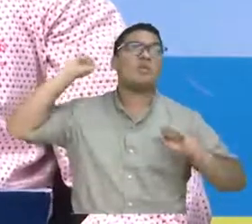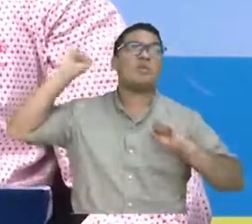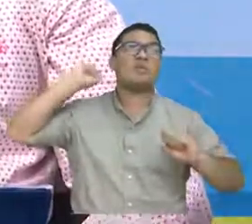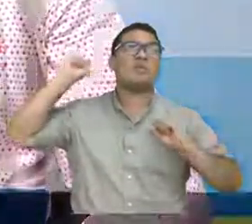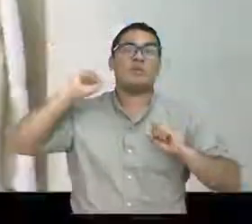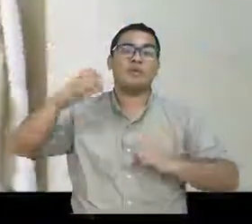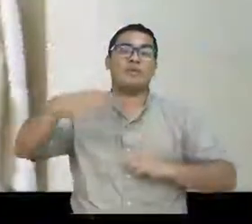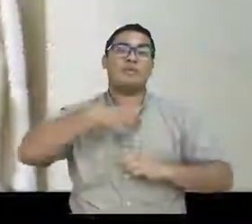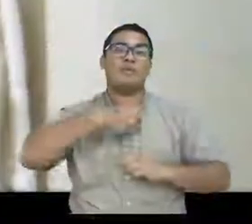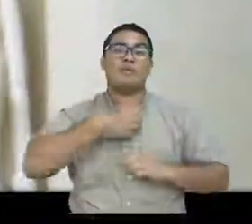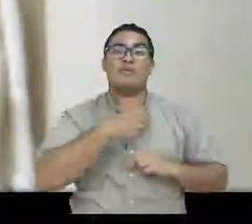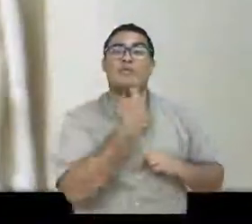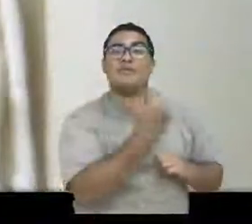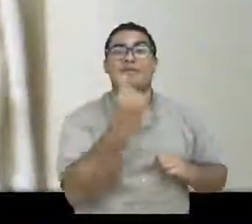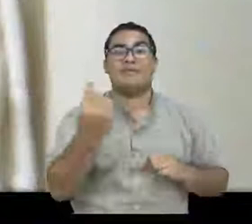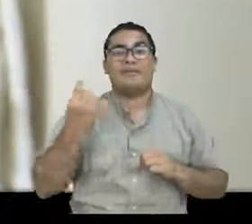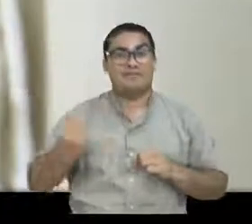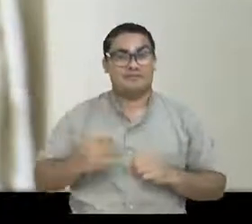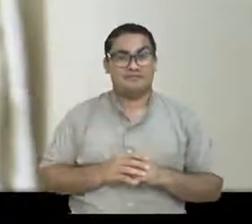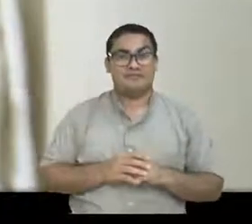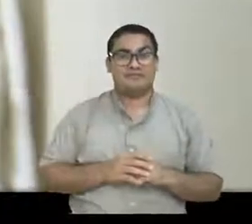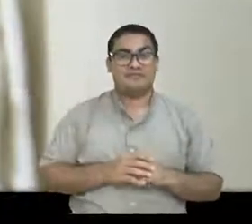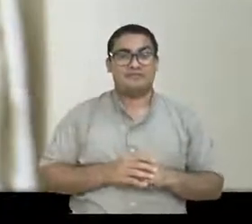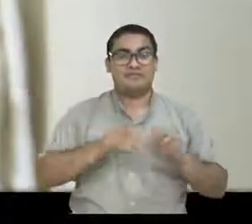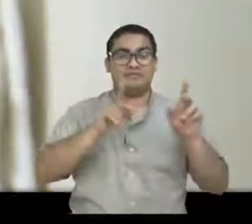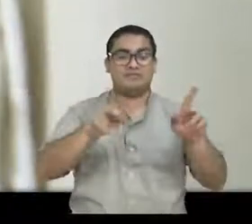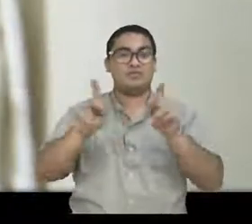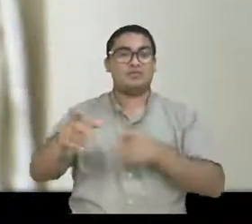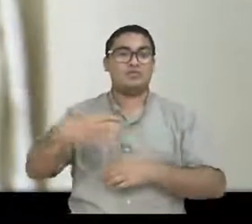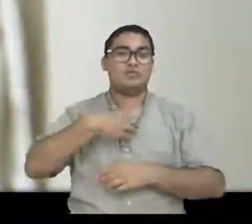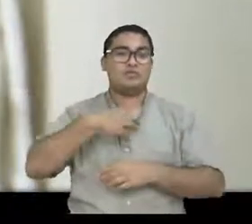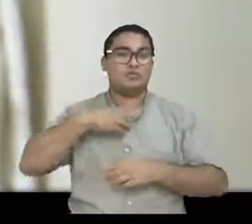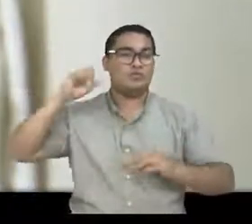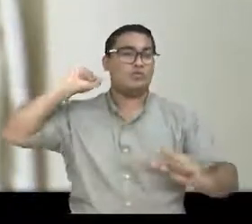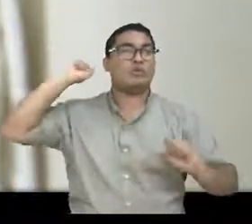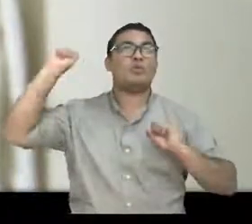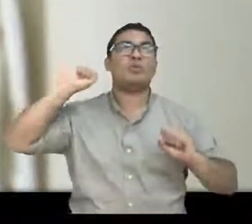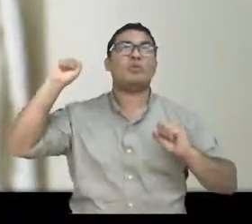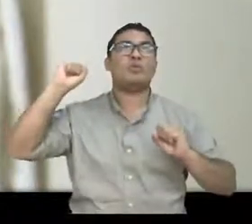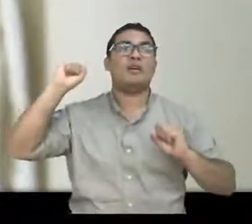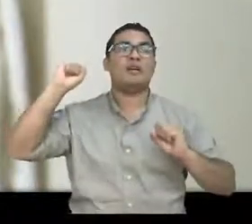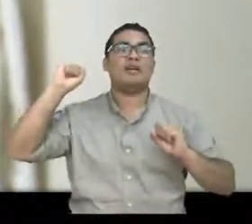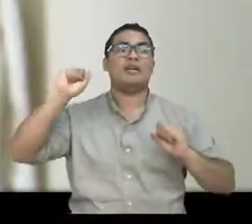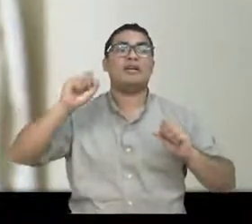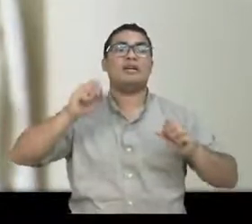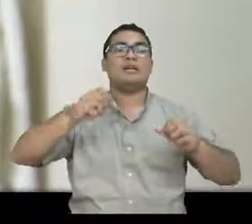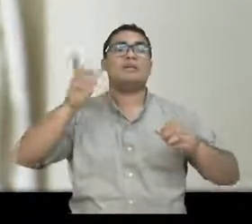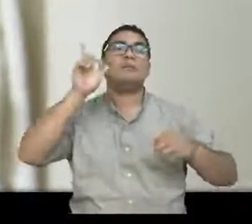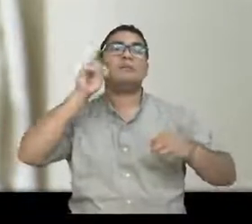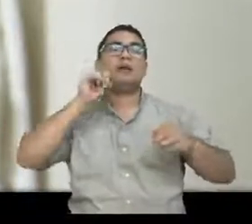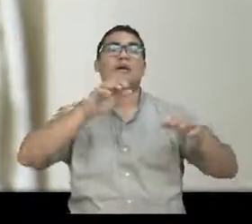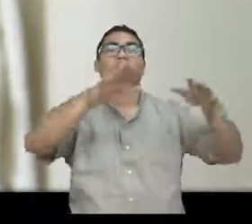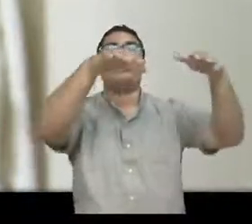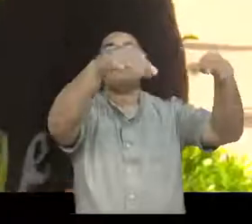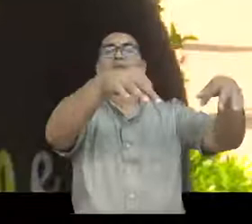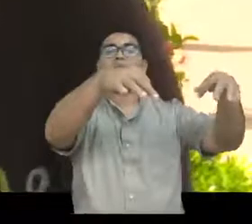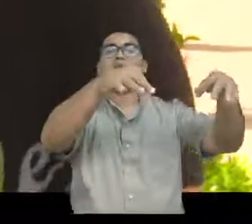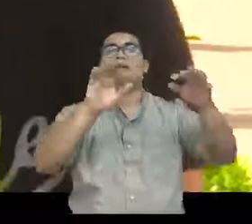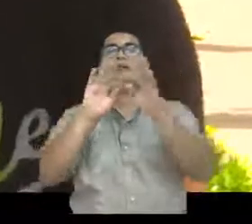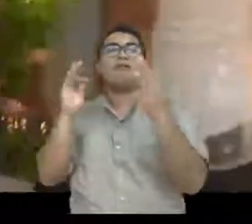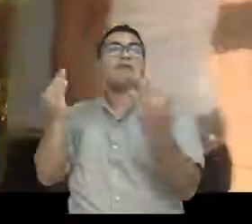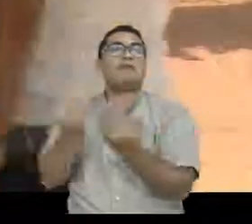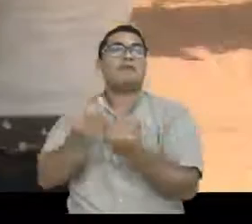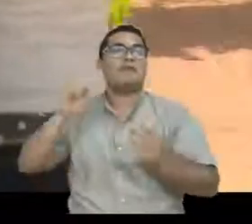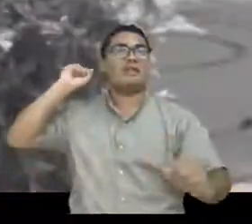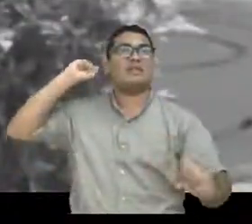cada persona tiene que tener una toalla. Es decir, la toalla no puede estar ahí en el baño para toda la familia. Sí. Cada